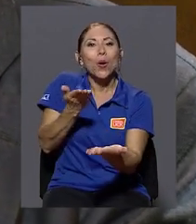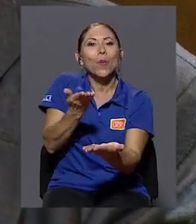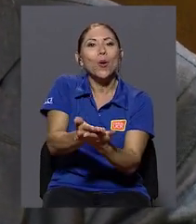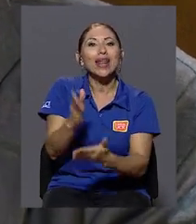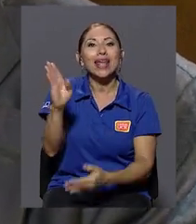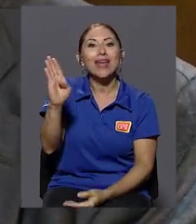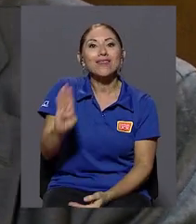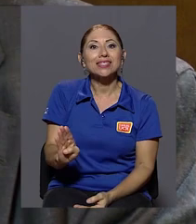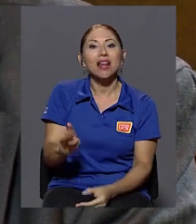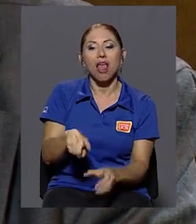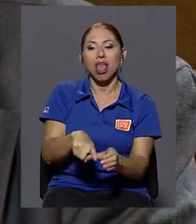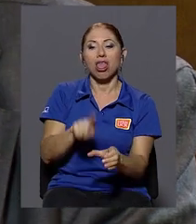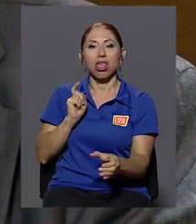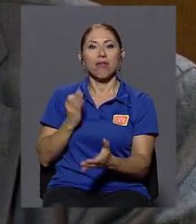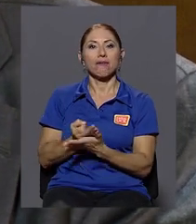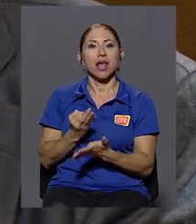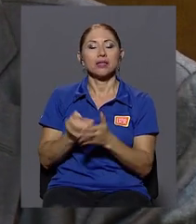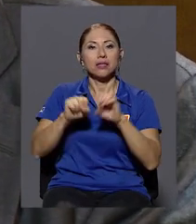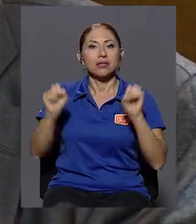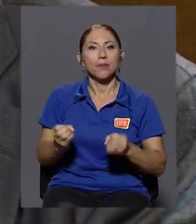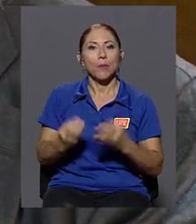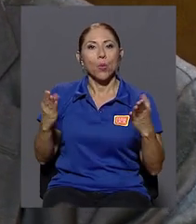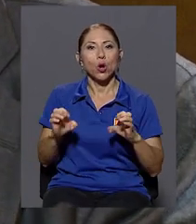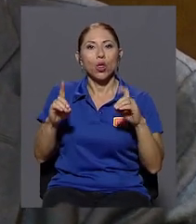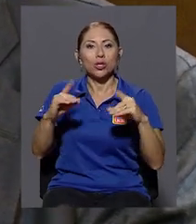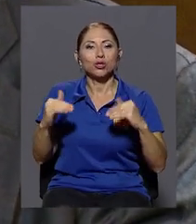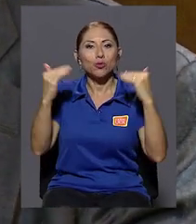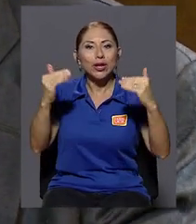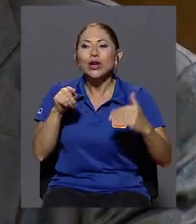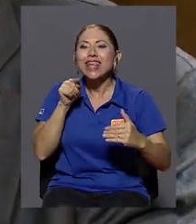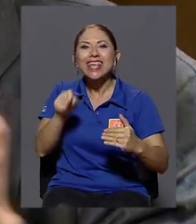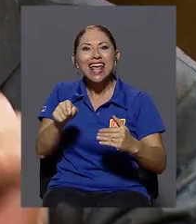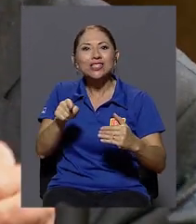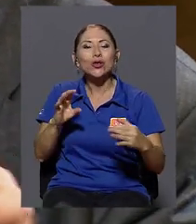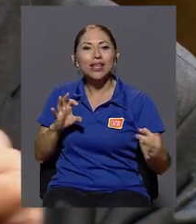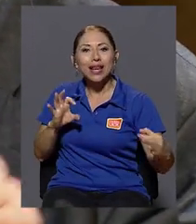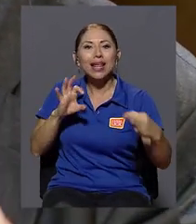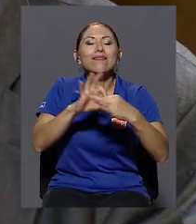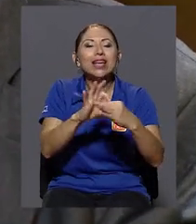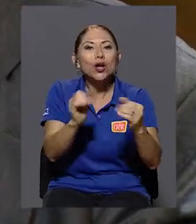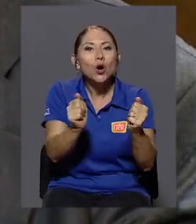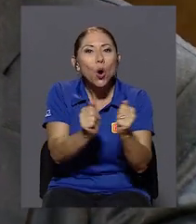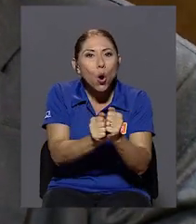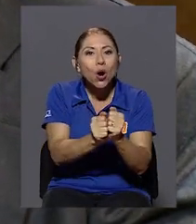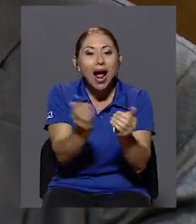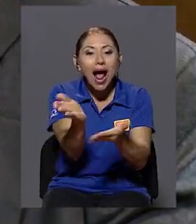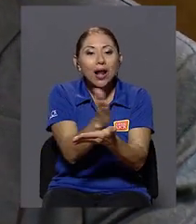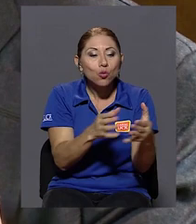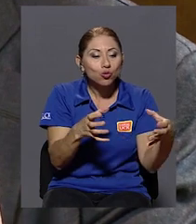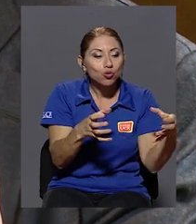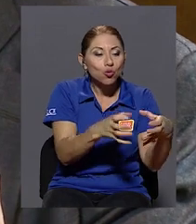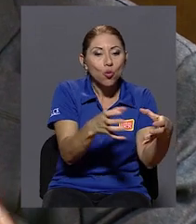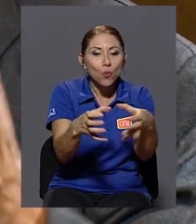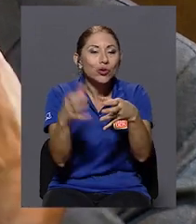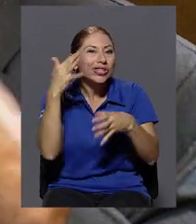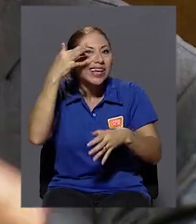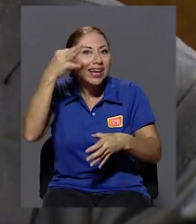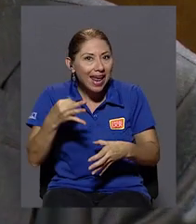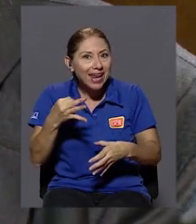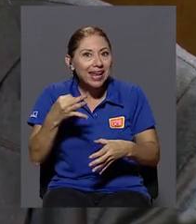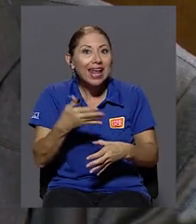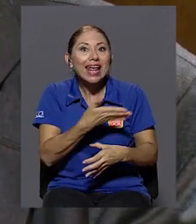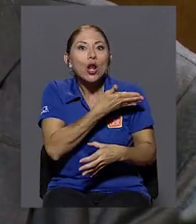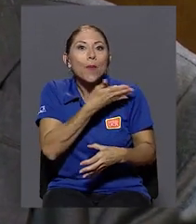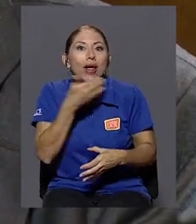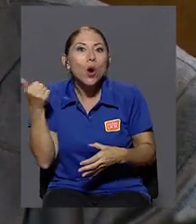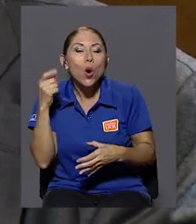Brasil desfinancie el sistema público de educación superior. Y esto tiene que ver con la convicción que tienen algunos sectores de que lo mejor que